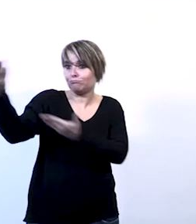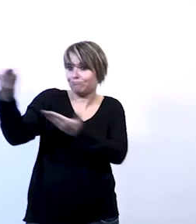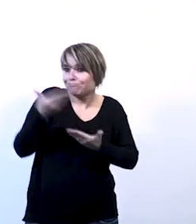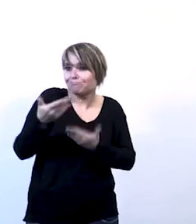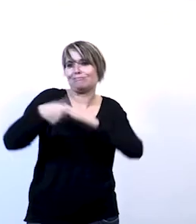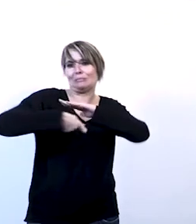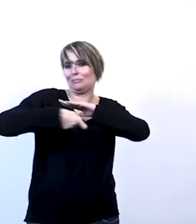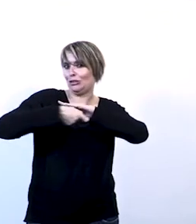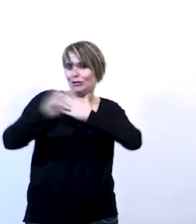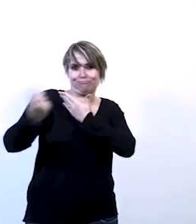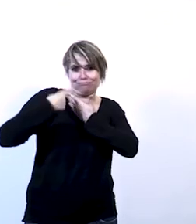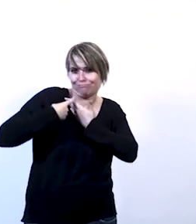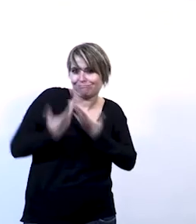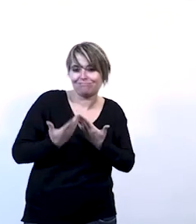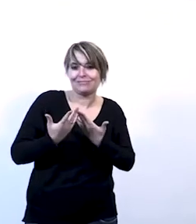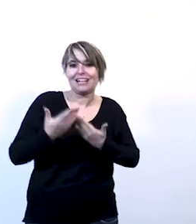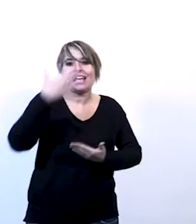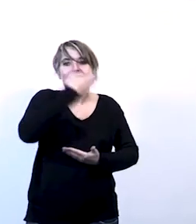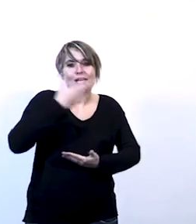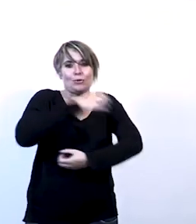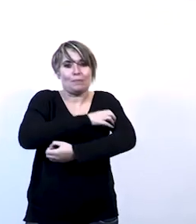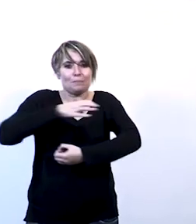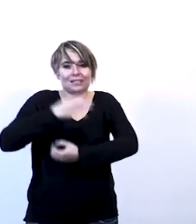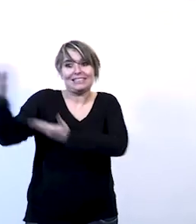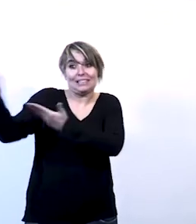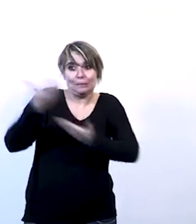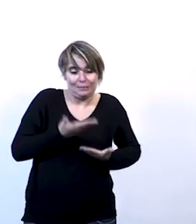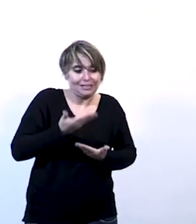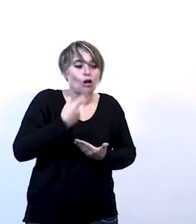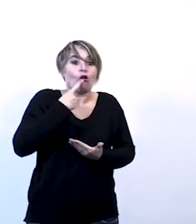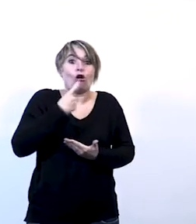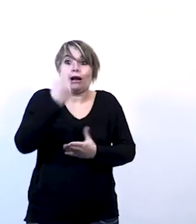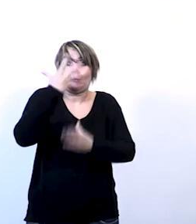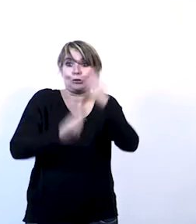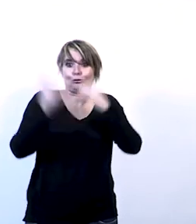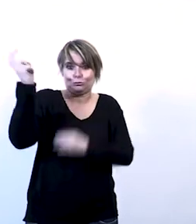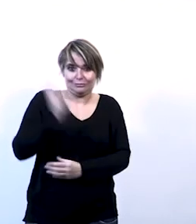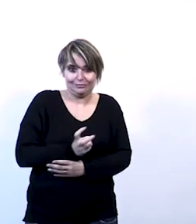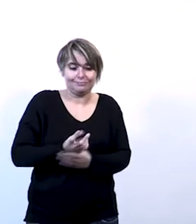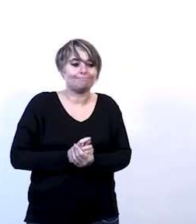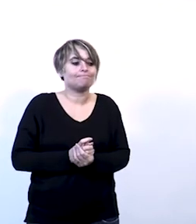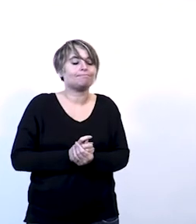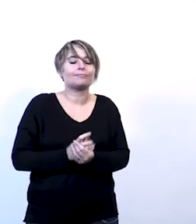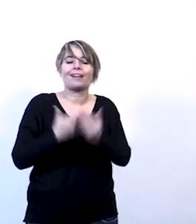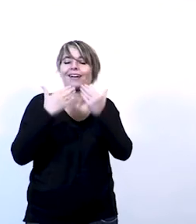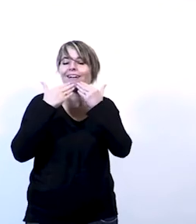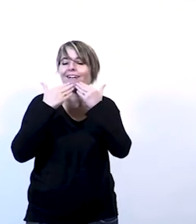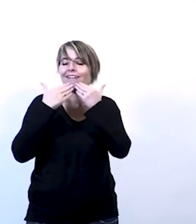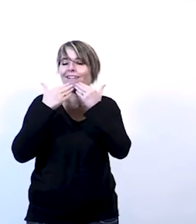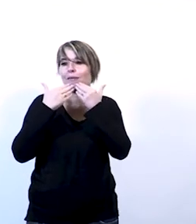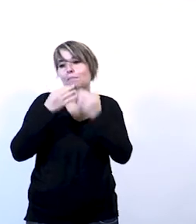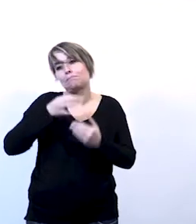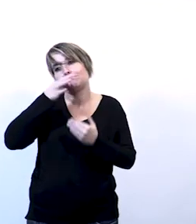que tienes que venir a Gasteiz, que la Escuela de Empoderamiento Feminista te invita y que ojalá puedas venir pronto. Te quiero dar unas